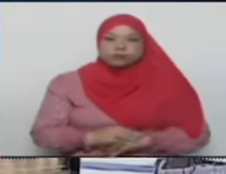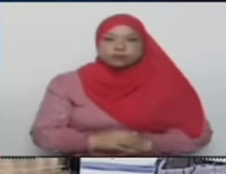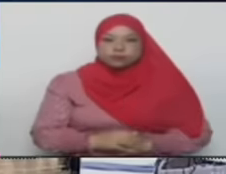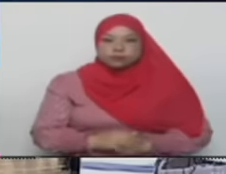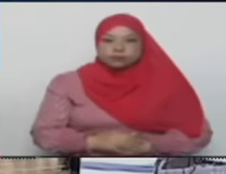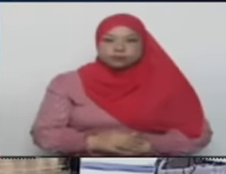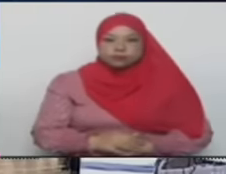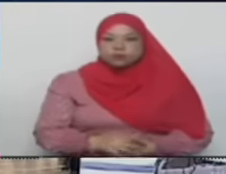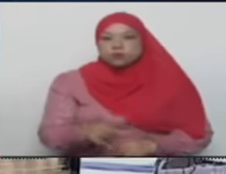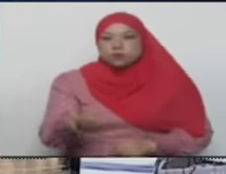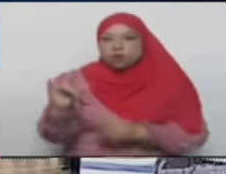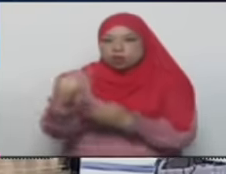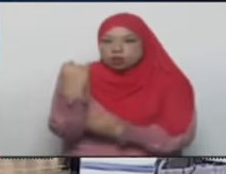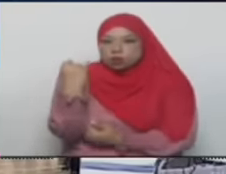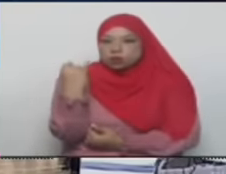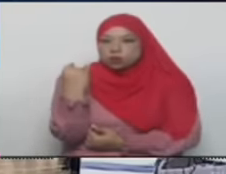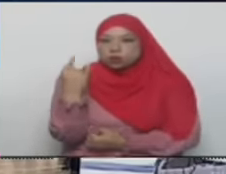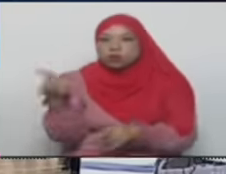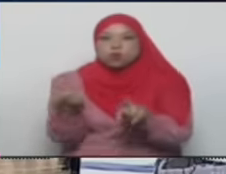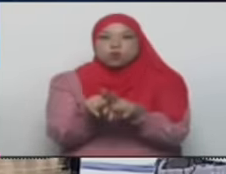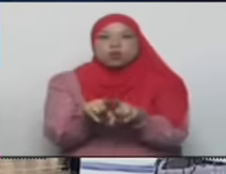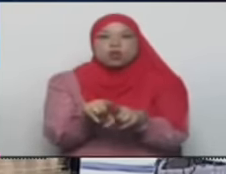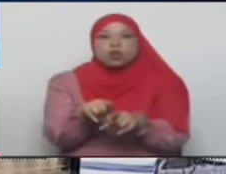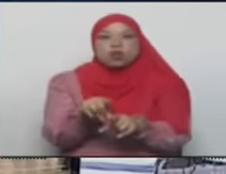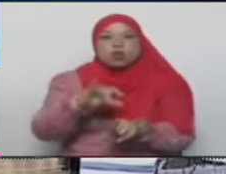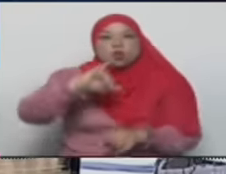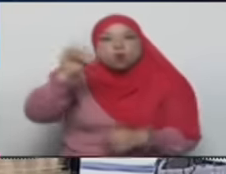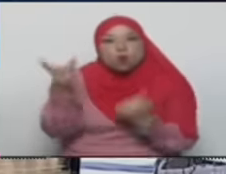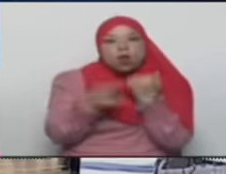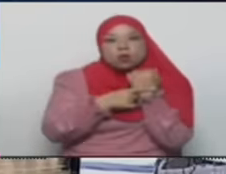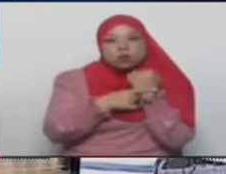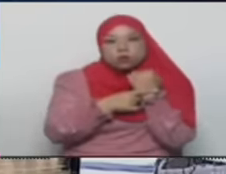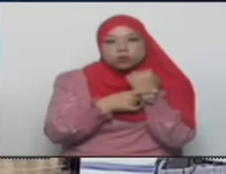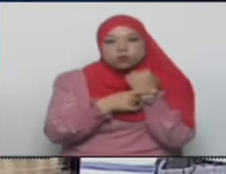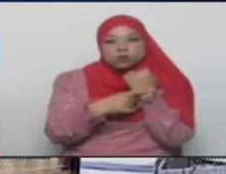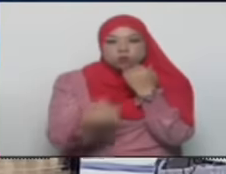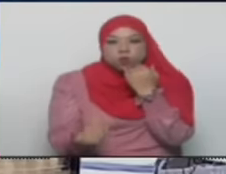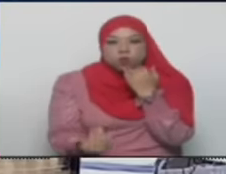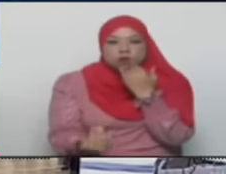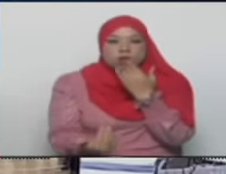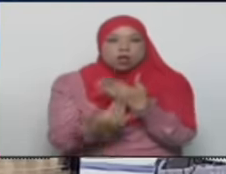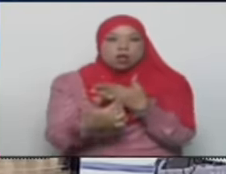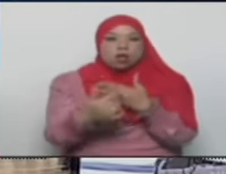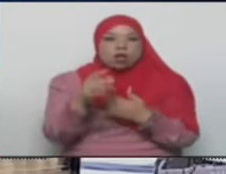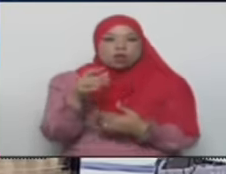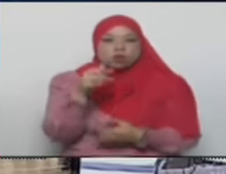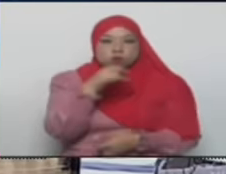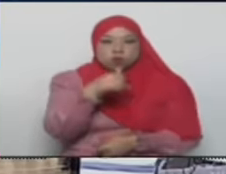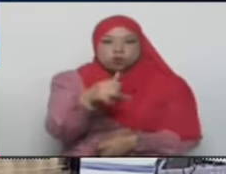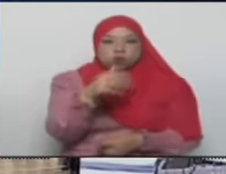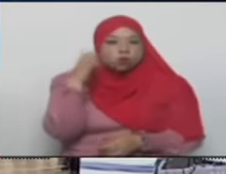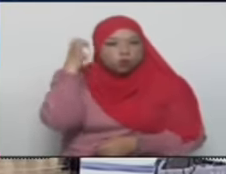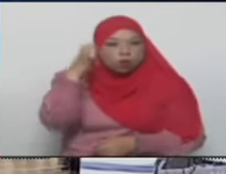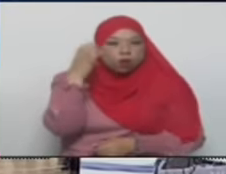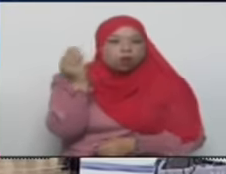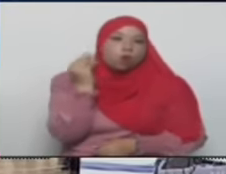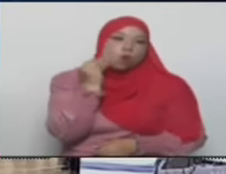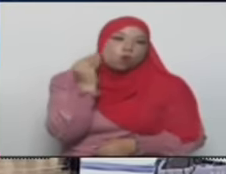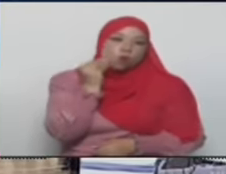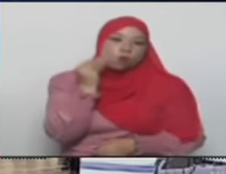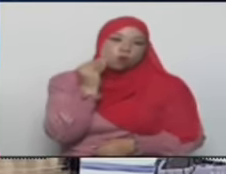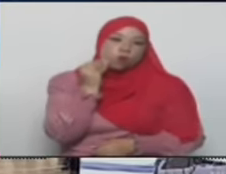Lo habían engañado. Igual que Guaidó engañó a Trump, engañó a Europa. El bobo de Guaidó, el